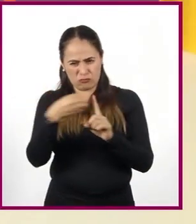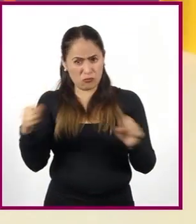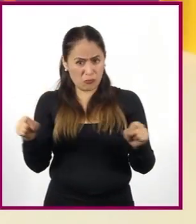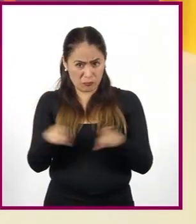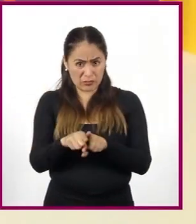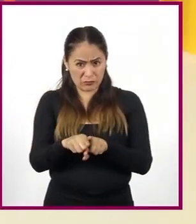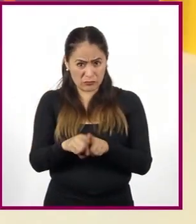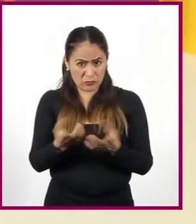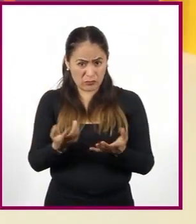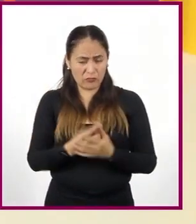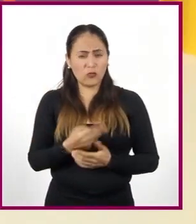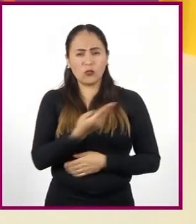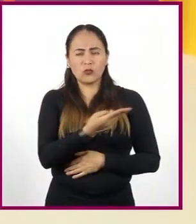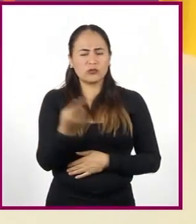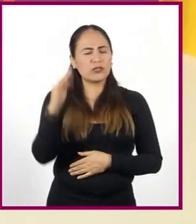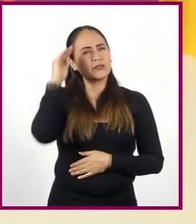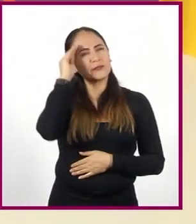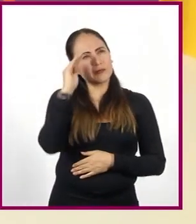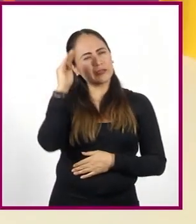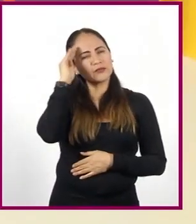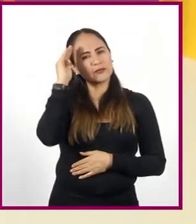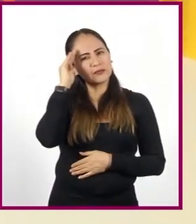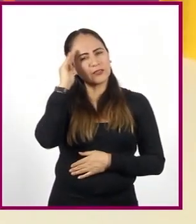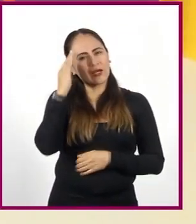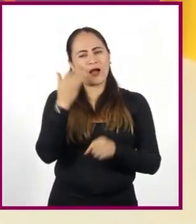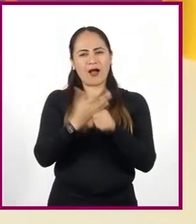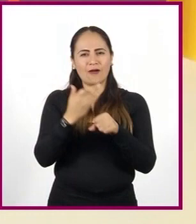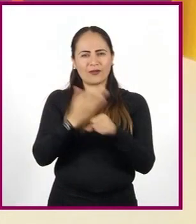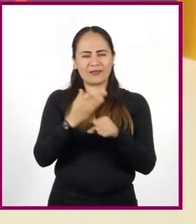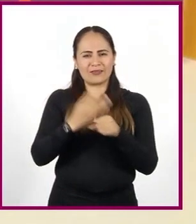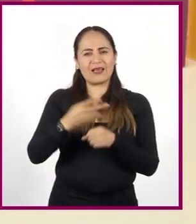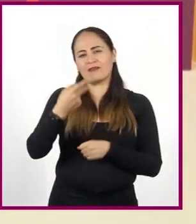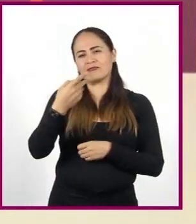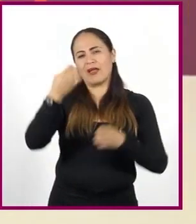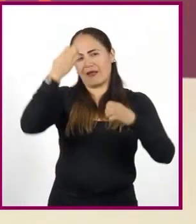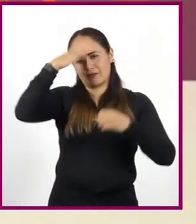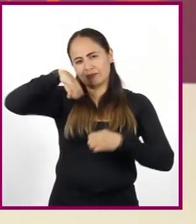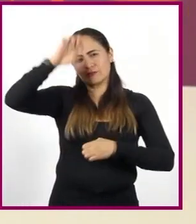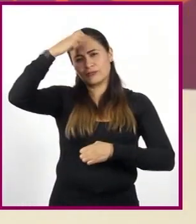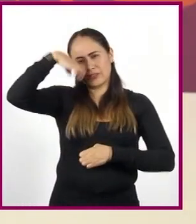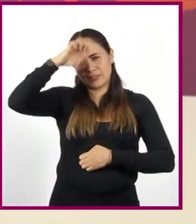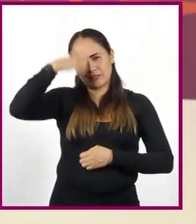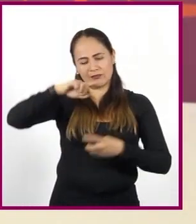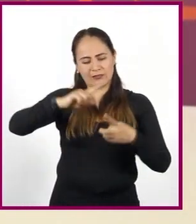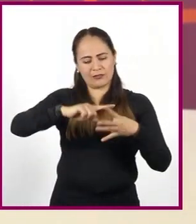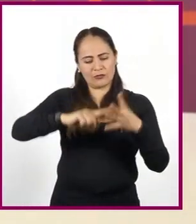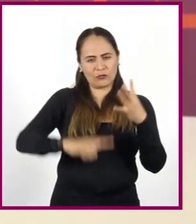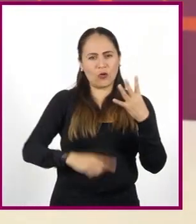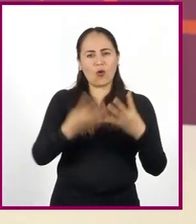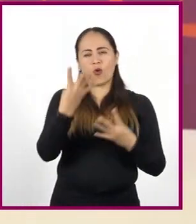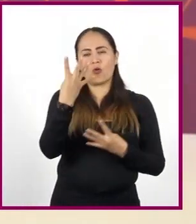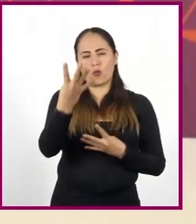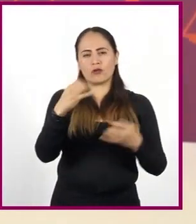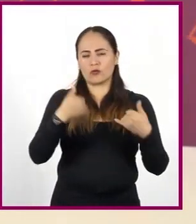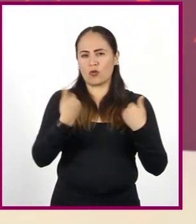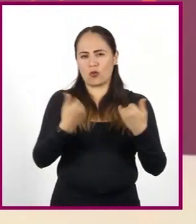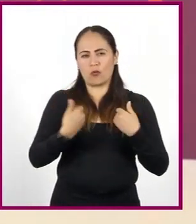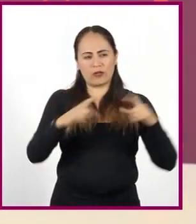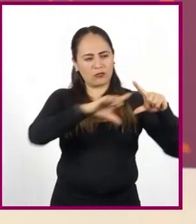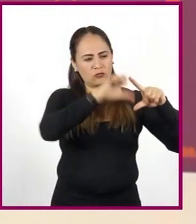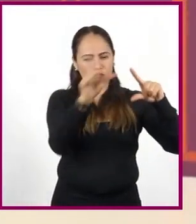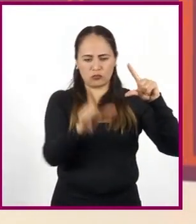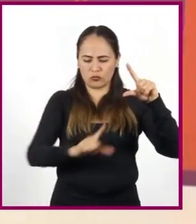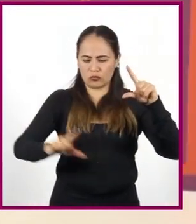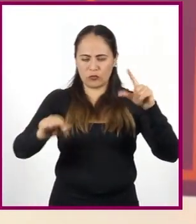Mientras reflexionan sobre esta situación, les invito a escuchar las experiencias que vivieron 4 adolescentes de distintos puntos de la